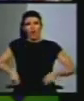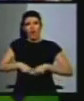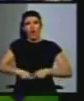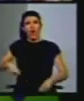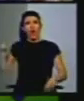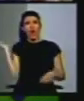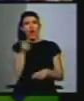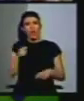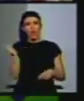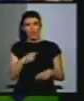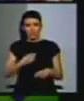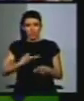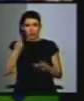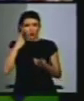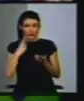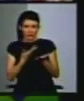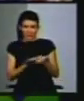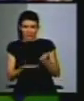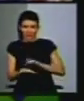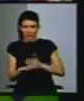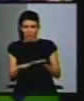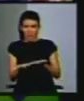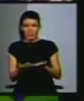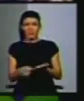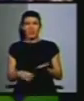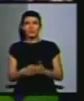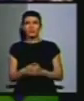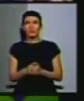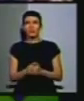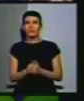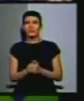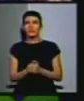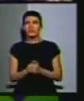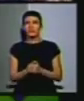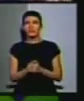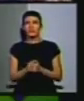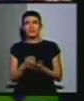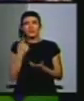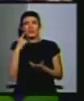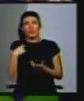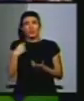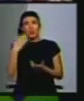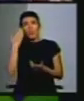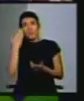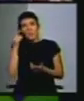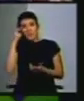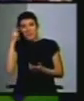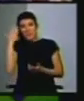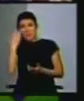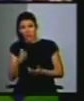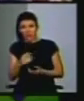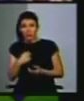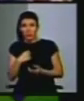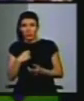tengo todavía la herida, pero nunca con una mala intención, nunca voy a